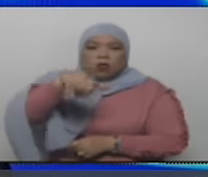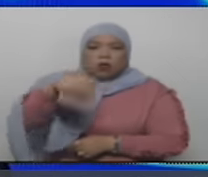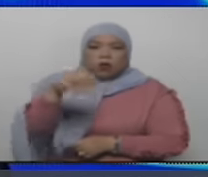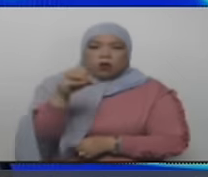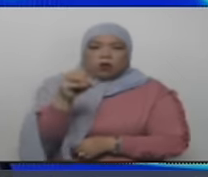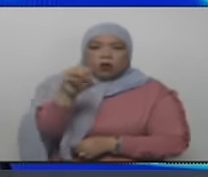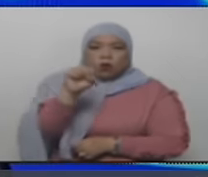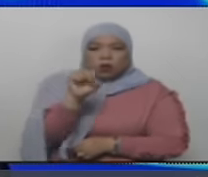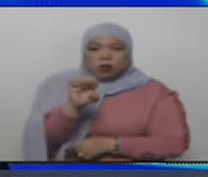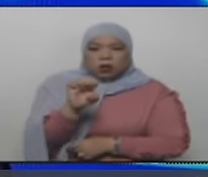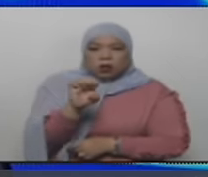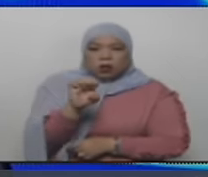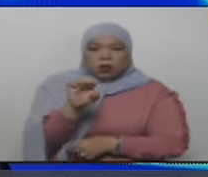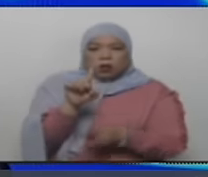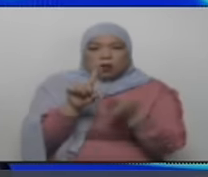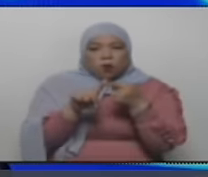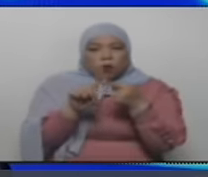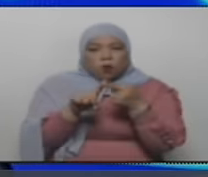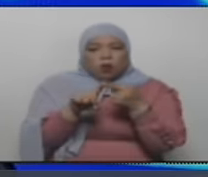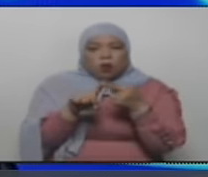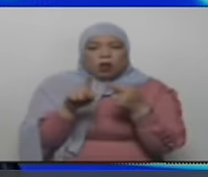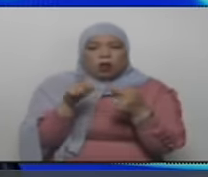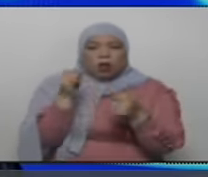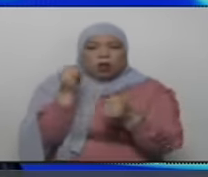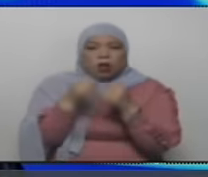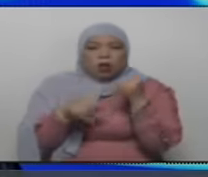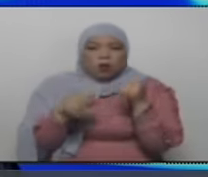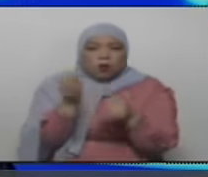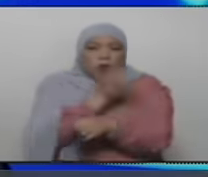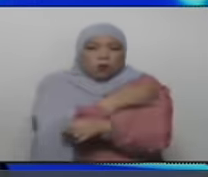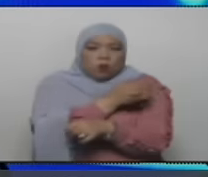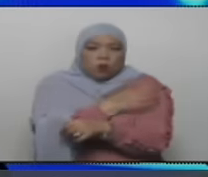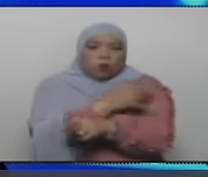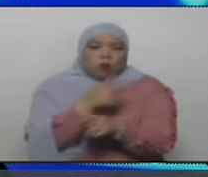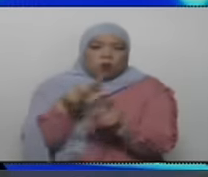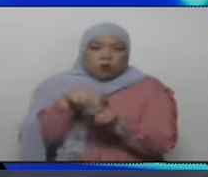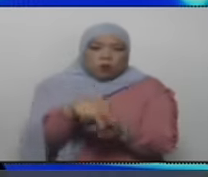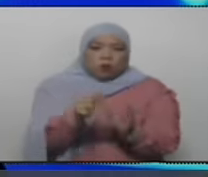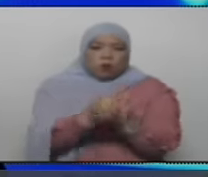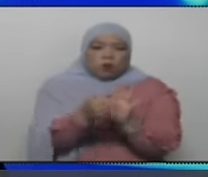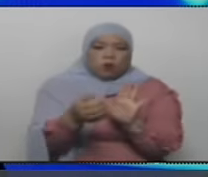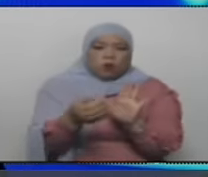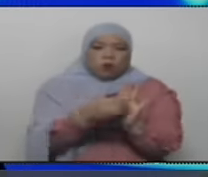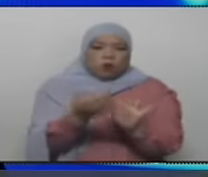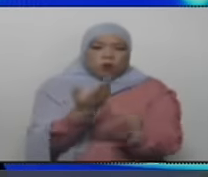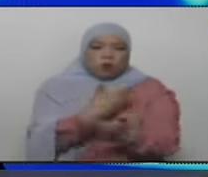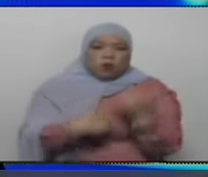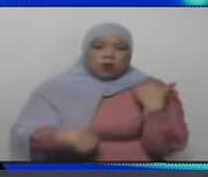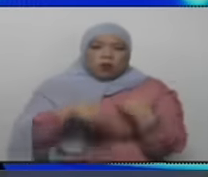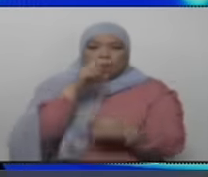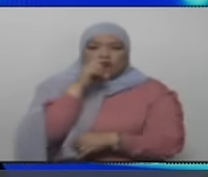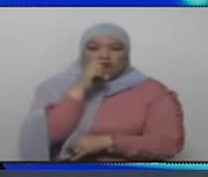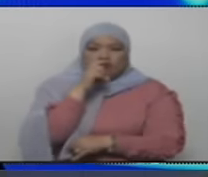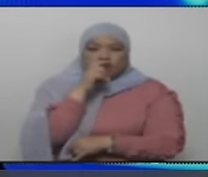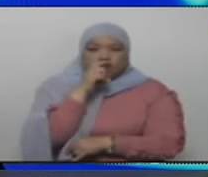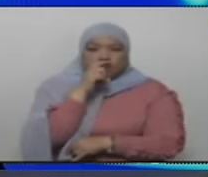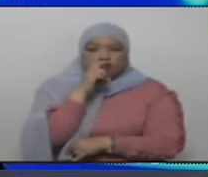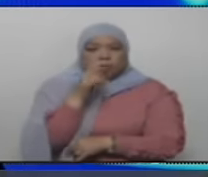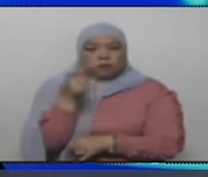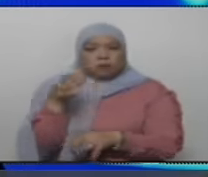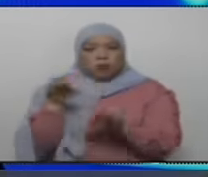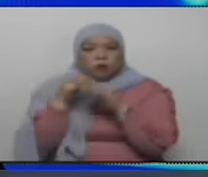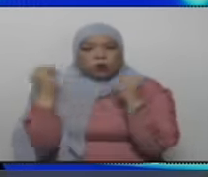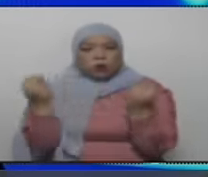Estrada. José Miguel Estrada está cumpliendo condena por intento de magnicidio contra el presidente de la República. Y ellos tenían una